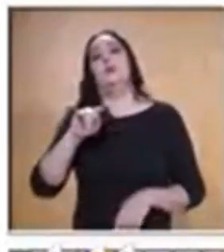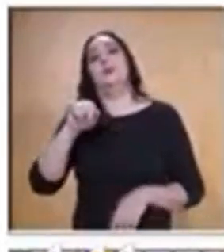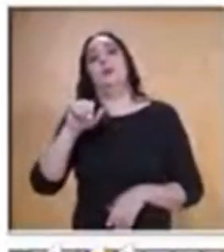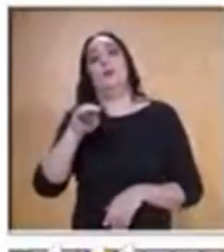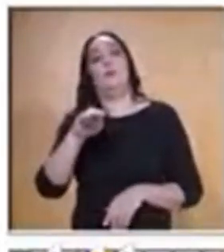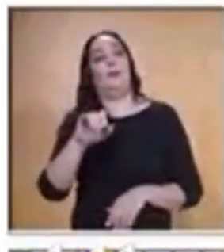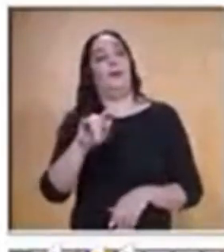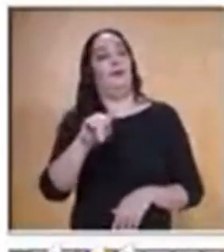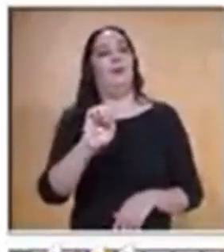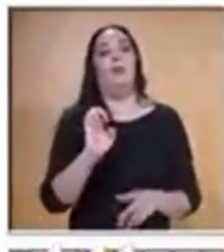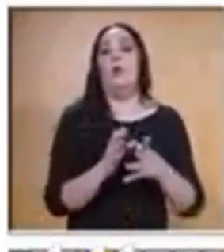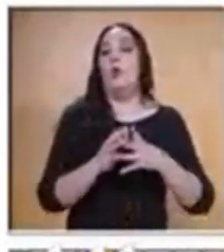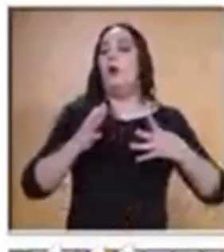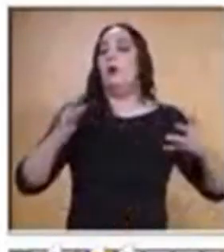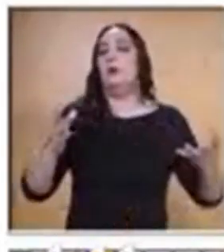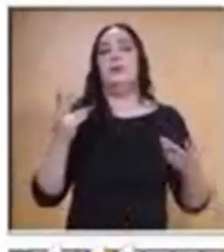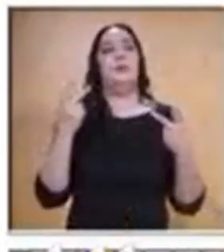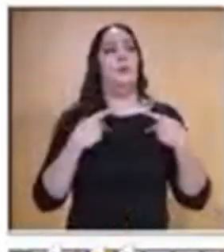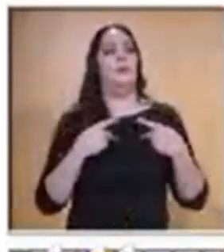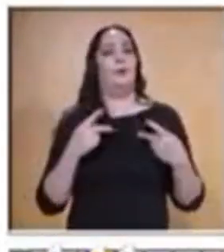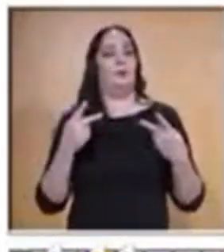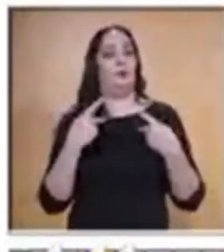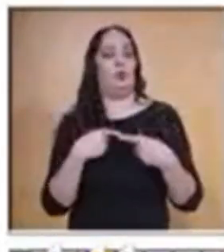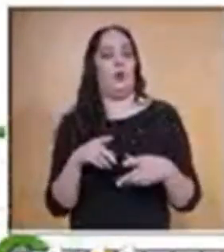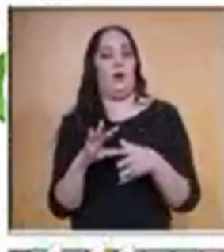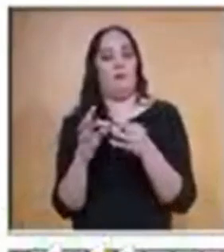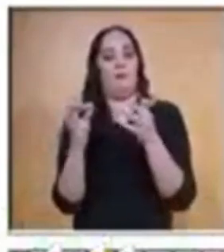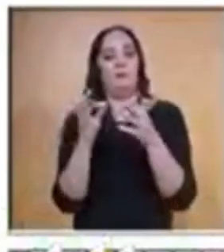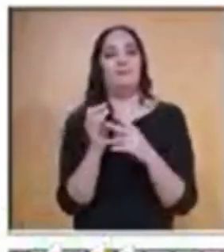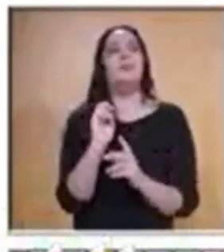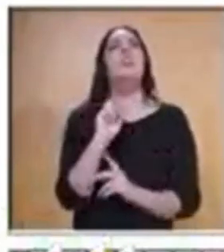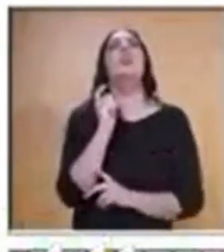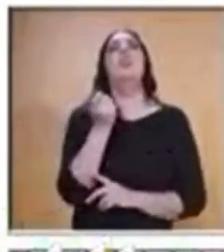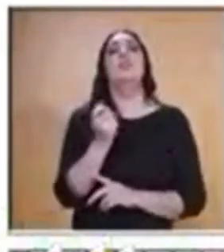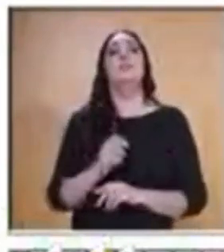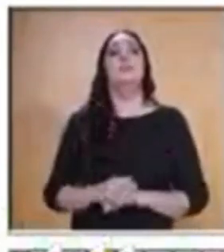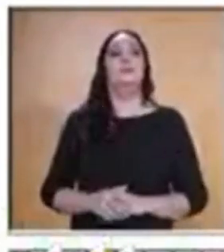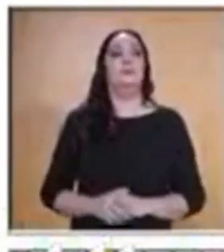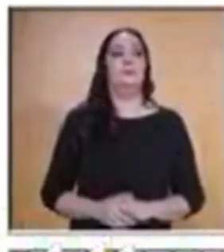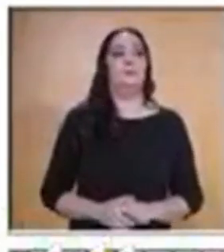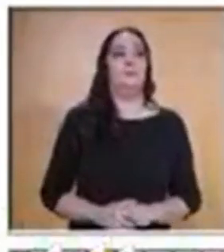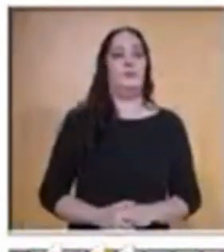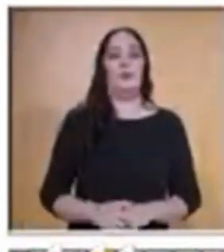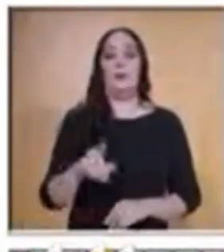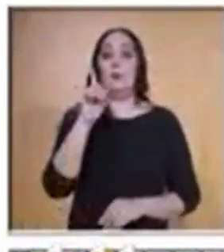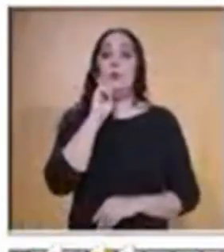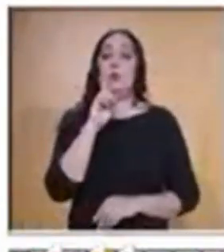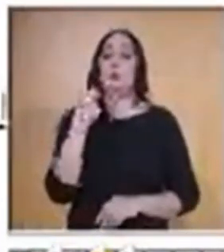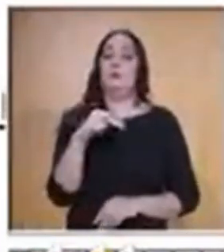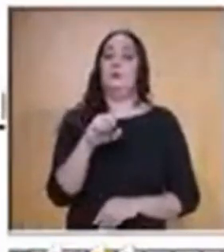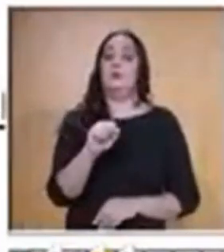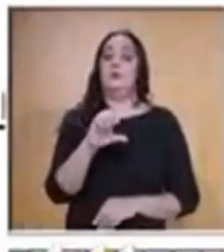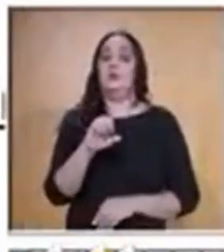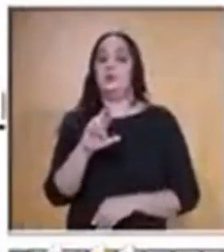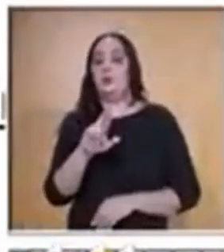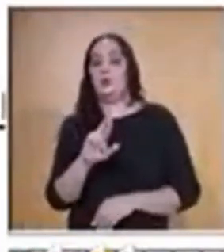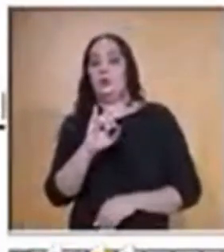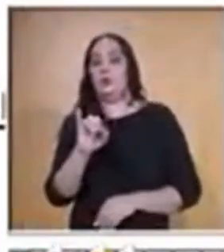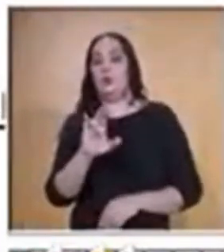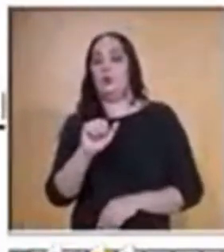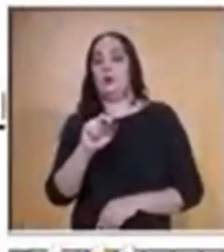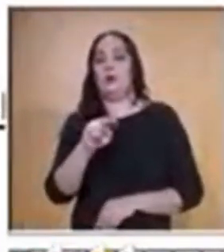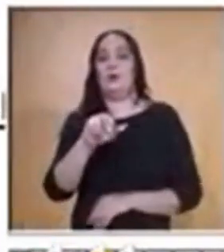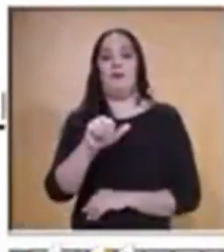grandes. Y nuestro personaje será... Sor Juana Inés de la Cruz. Sor Juana Inés de la